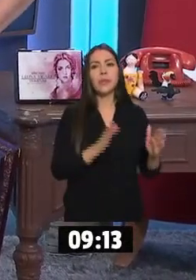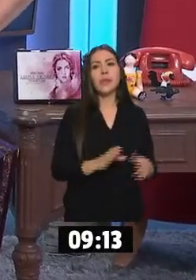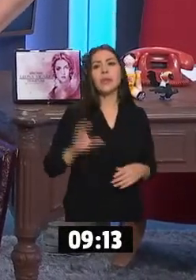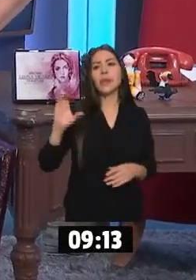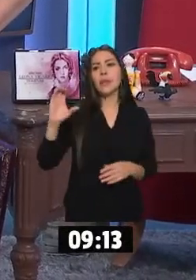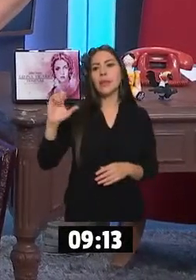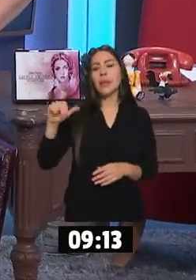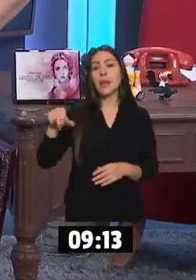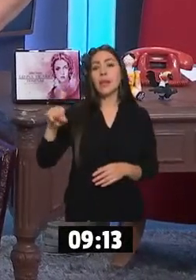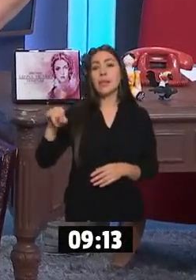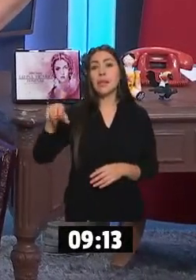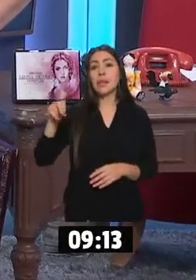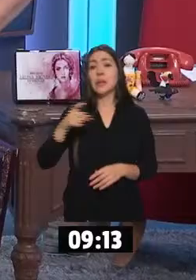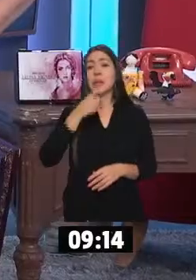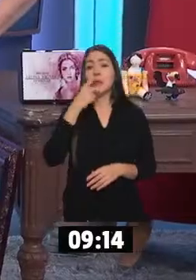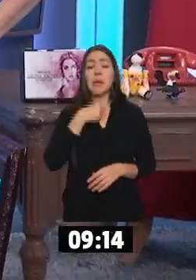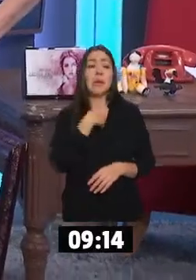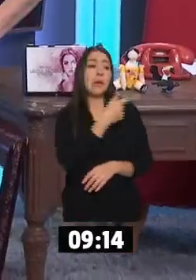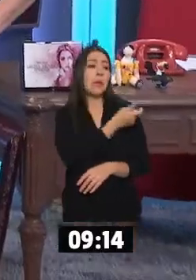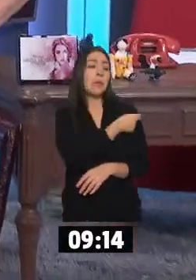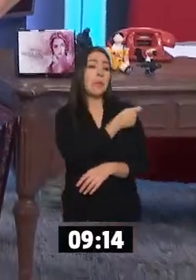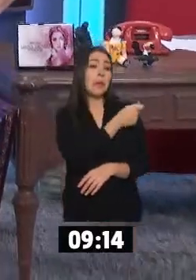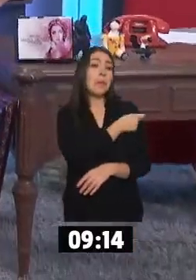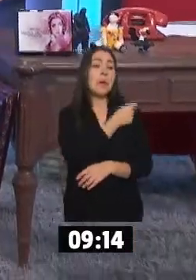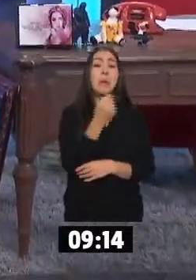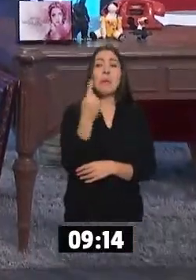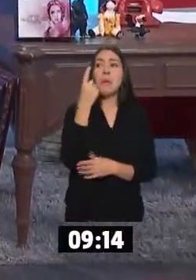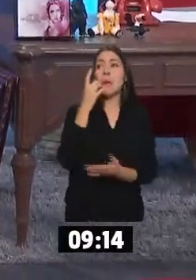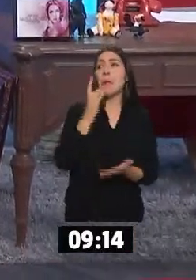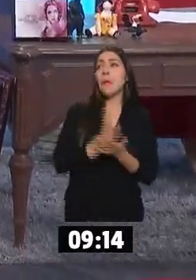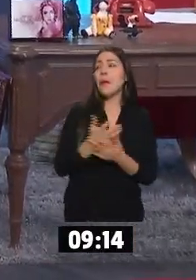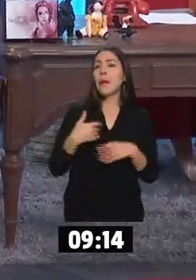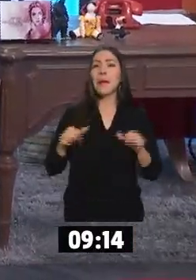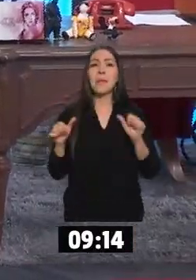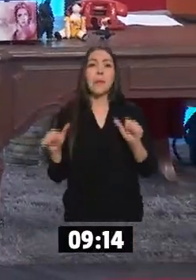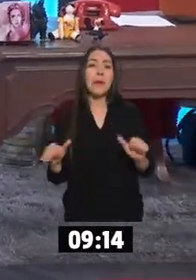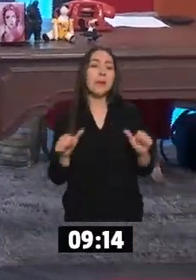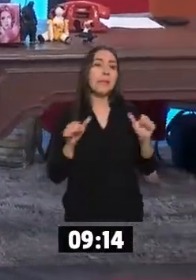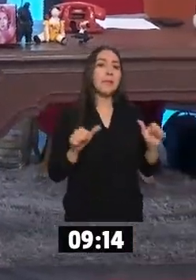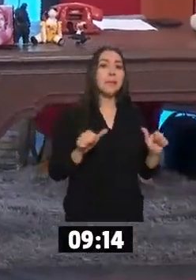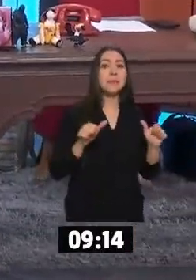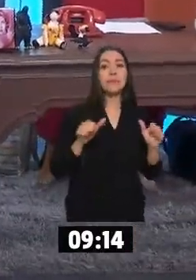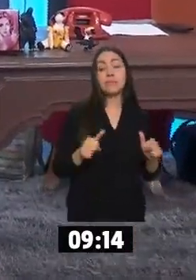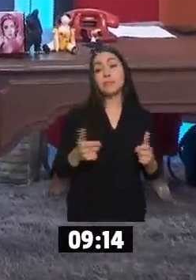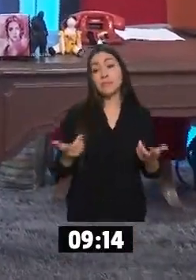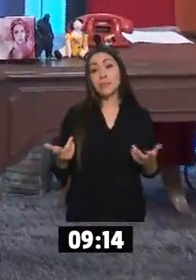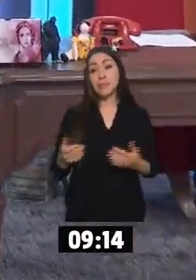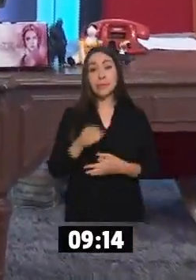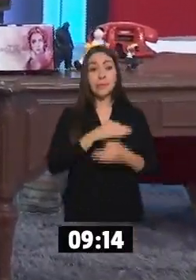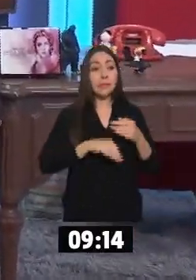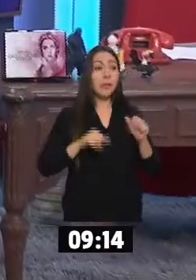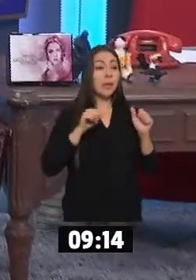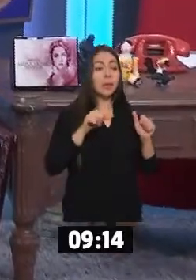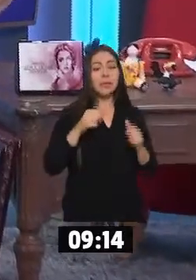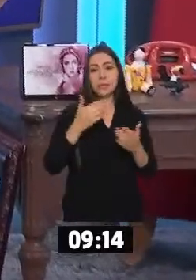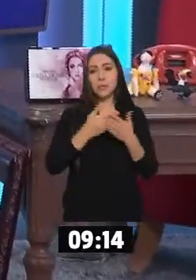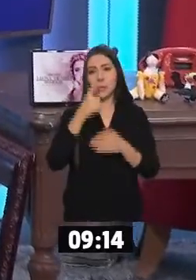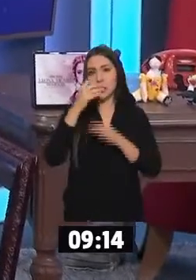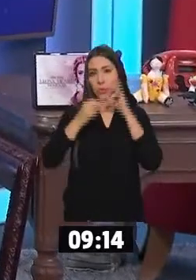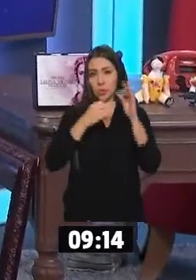Todos aquellos que dijeron, yo con una dosis tengo, yo ya la hice. Los demás que tenemos vacunan una buena 2 y una veces. mala. Una buena y